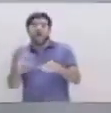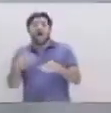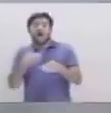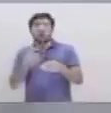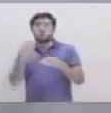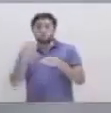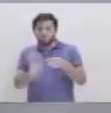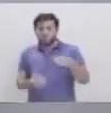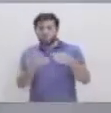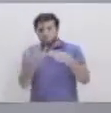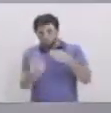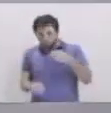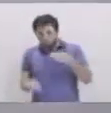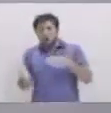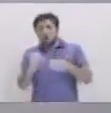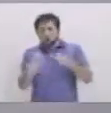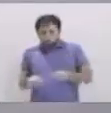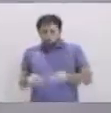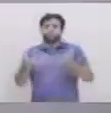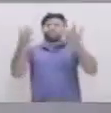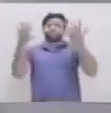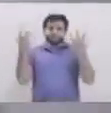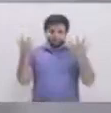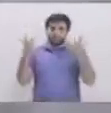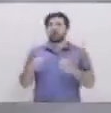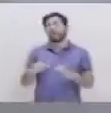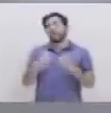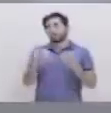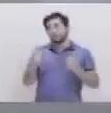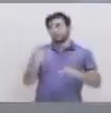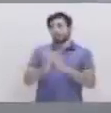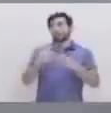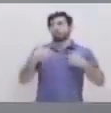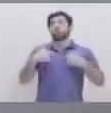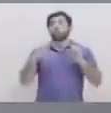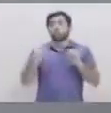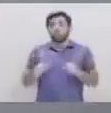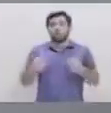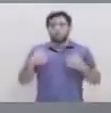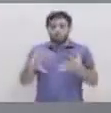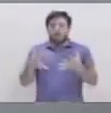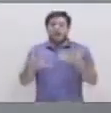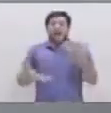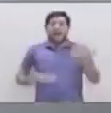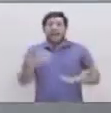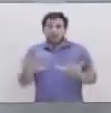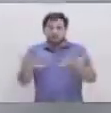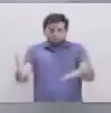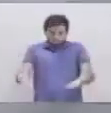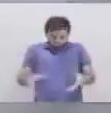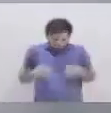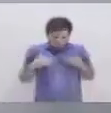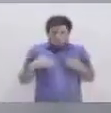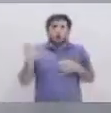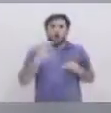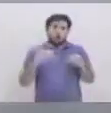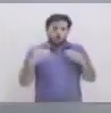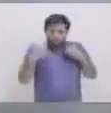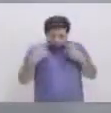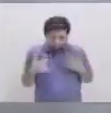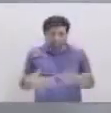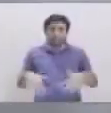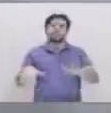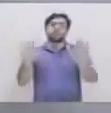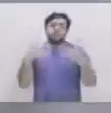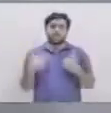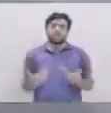que podía absorber o ceder. Entonces, un objeto puede ceder calor o absorber calor. Hay objetos que son más